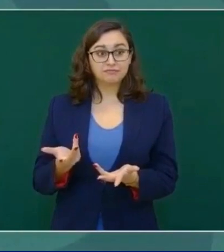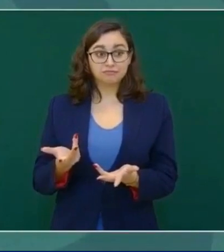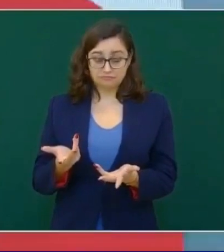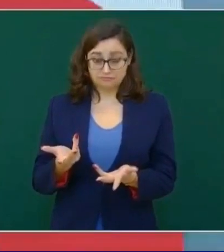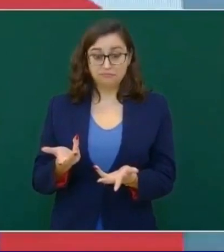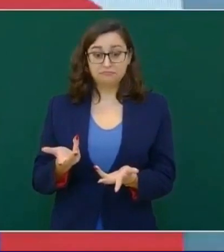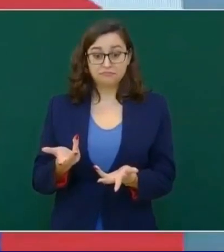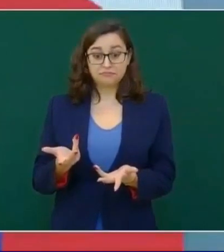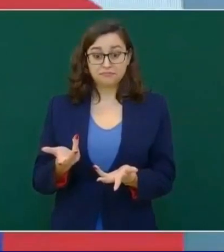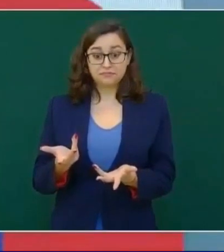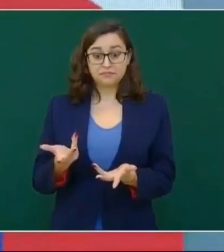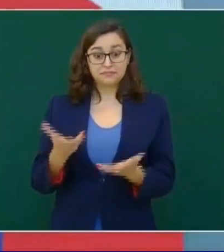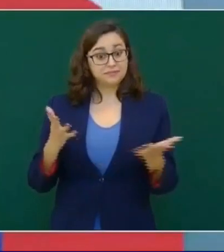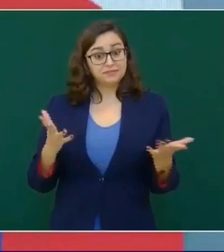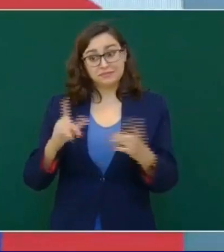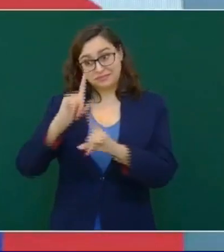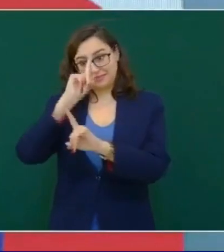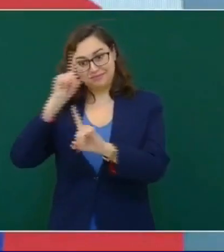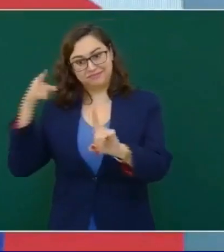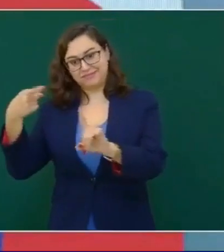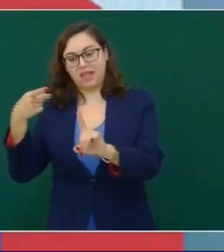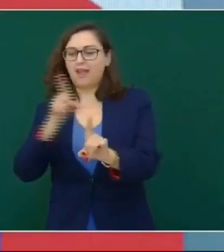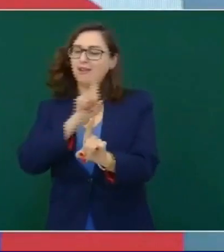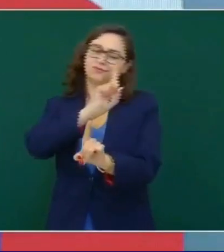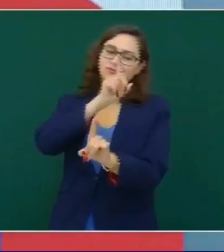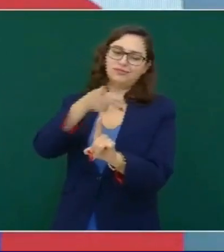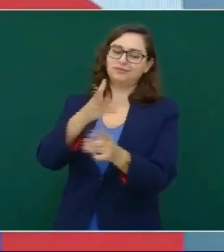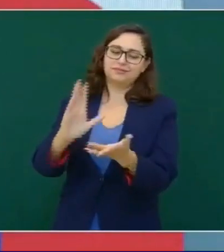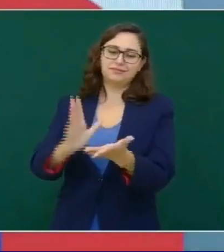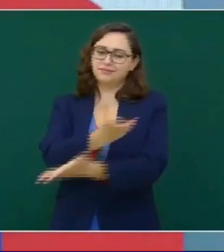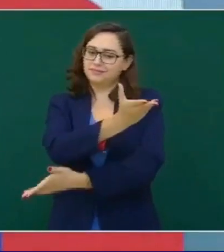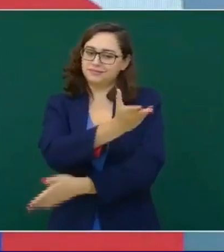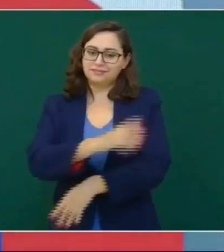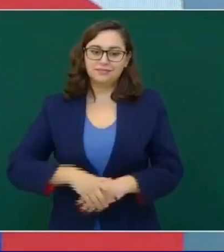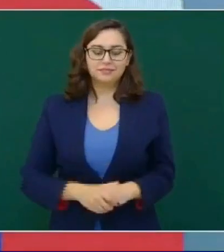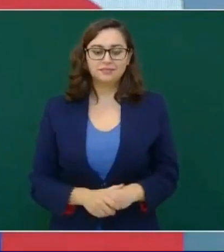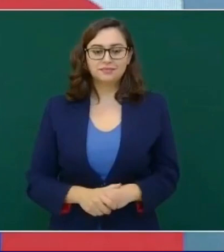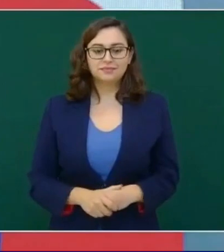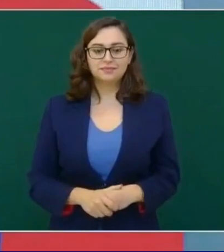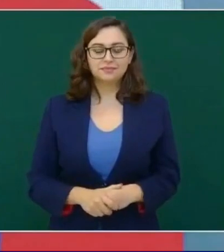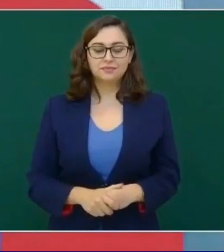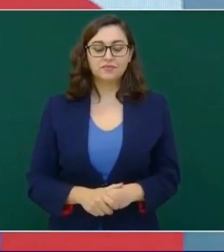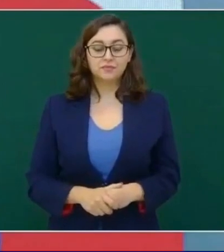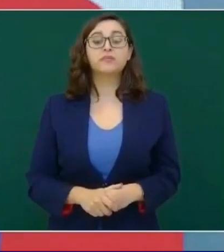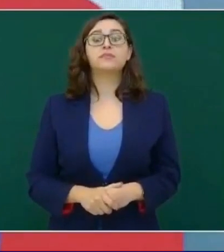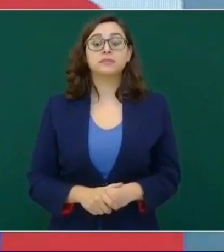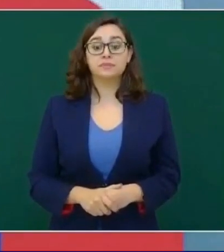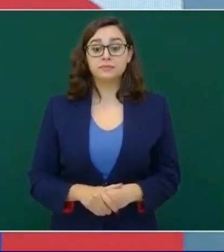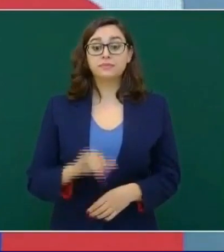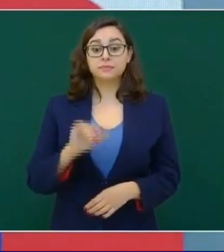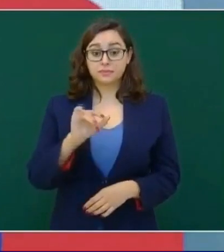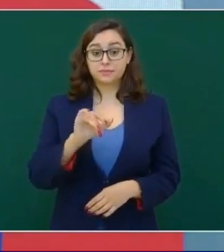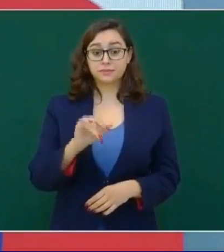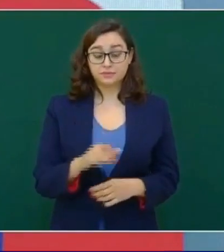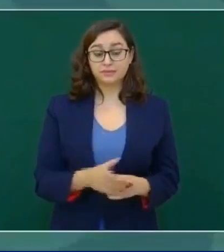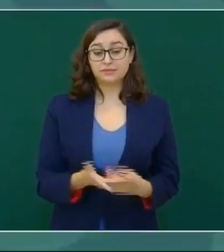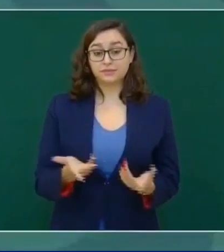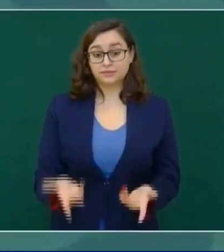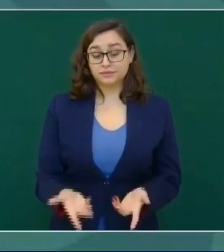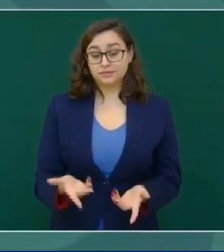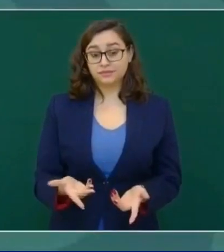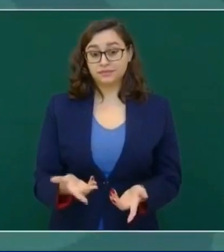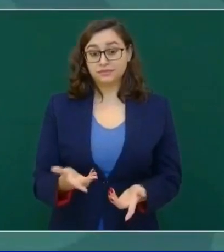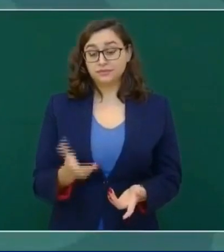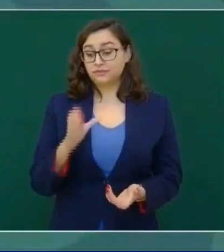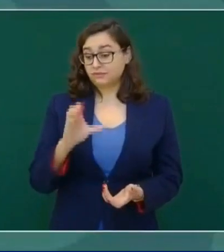Entonces, es un enfoque completamente distinto. Y sí, la Comisión Federal cuenta